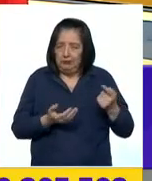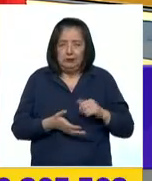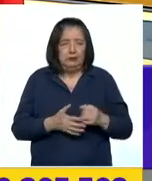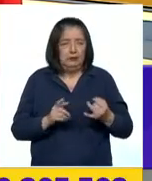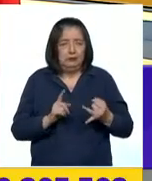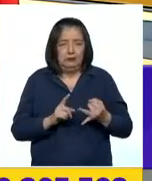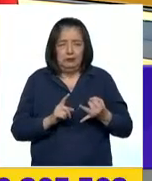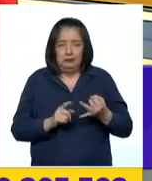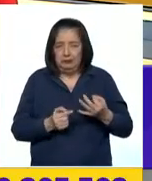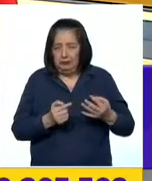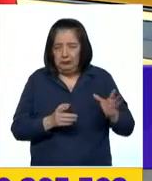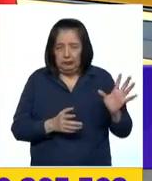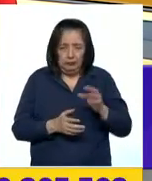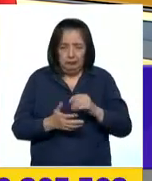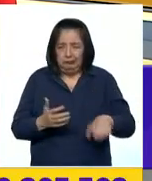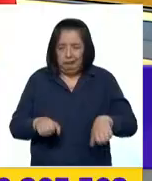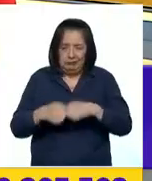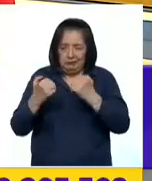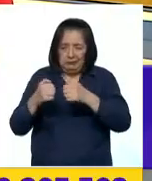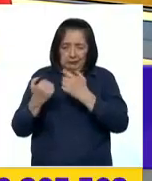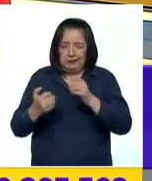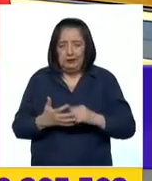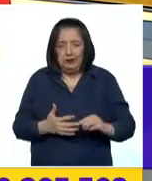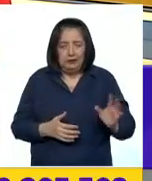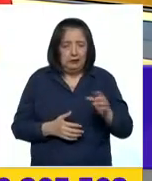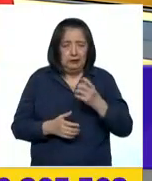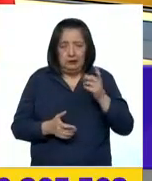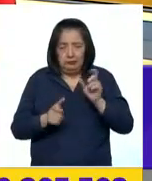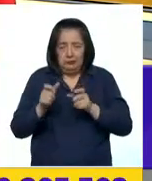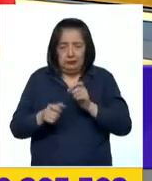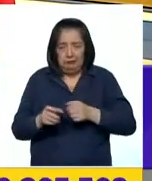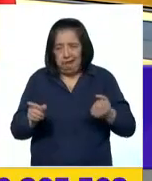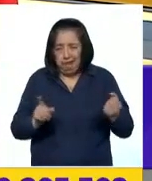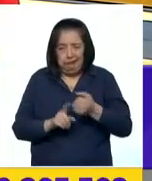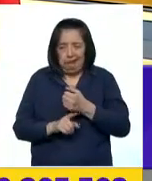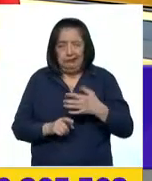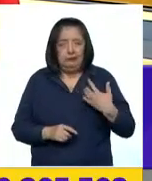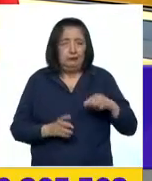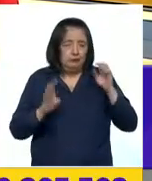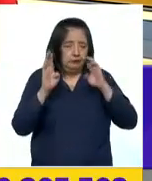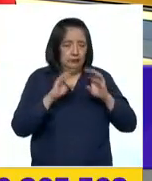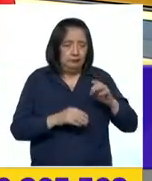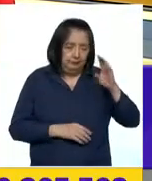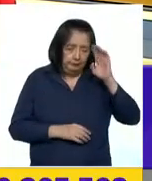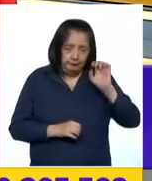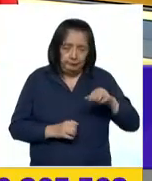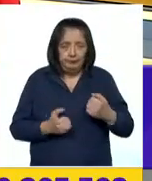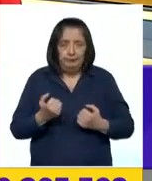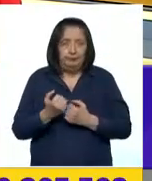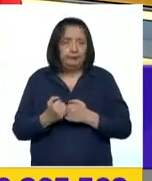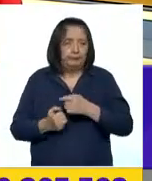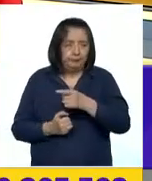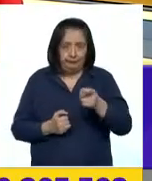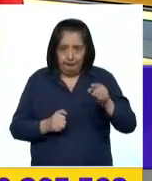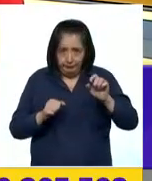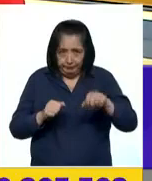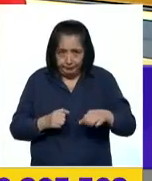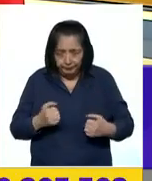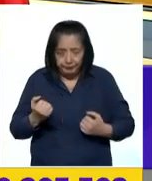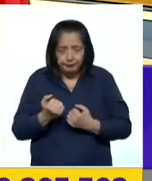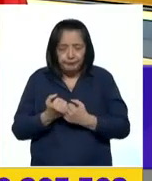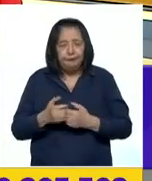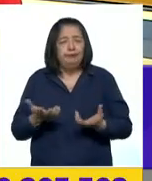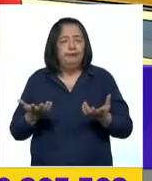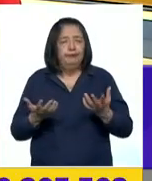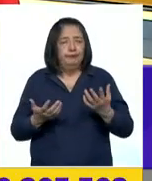todos los pertrechos que han hecho, el daño que le han causado a toda esta gente, es preocupante. La policía está apoyando, pero en el caso de ustedes, ¿van a darle apoyo legal